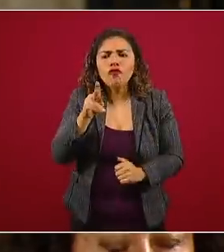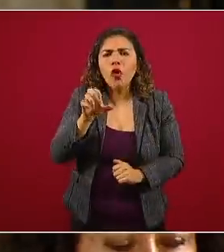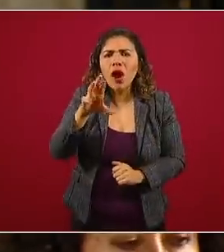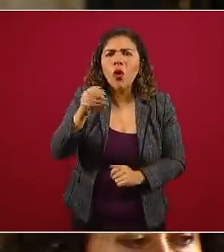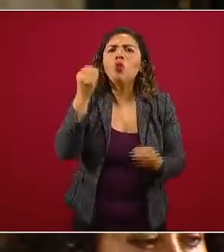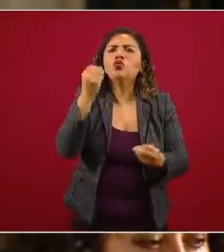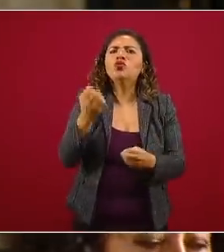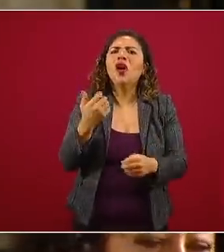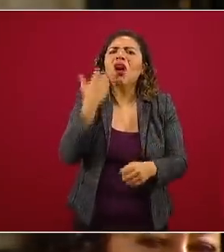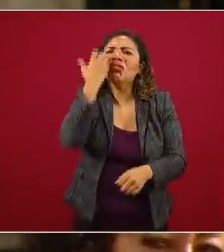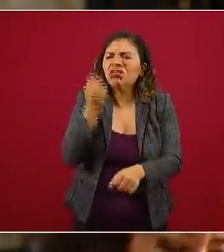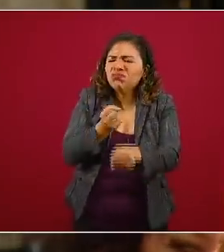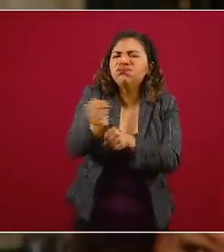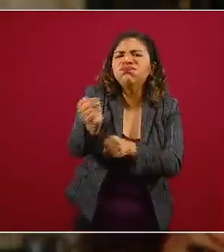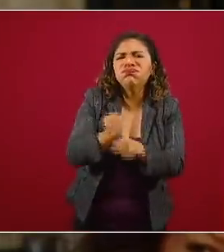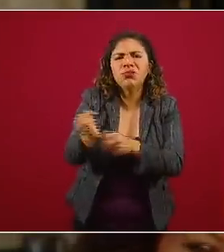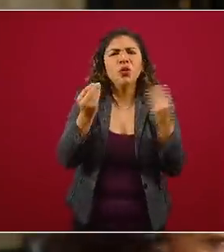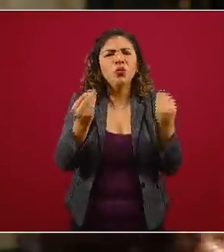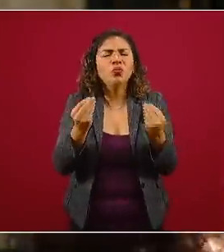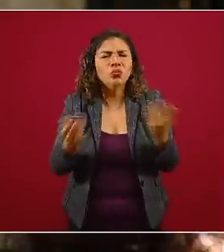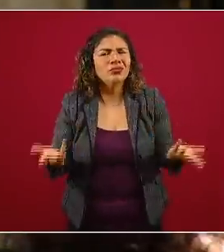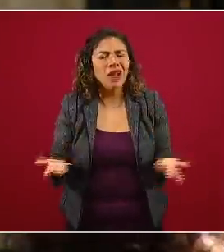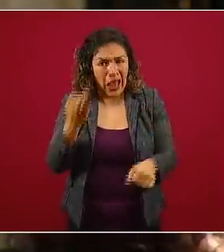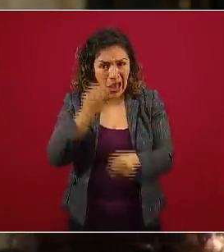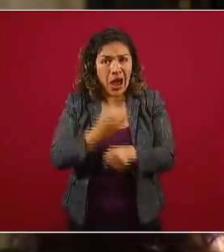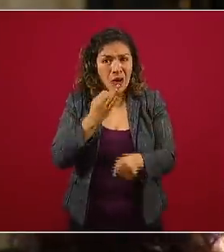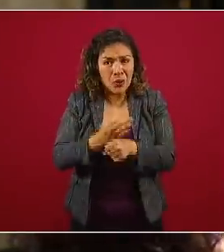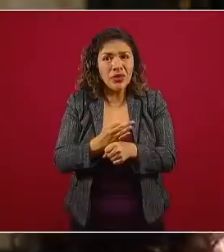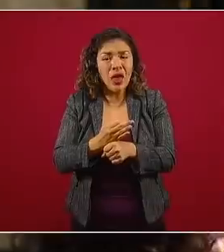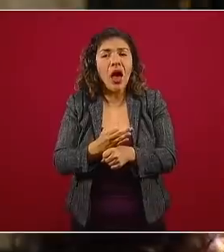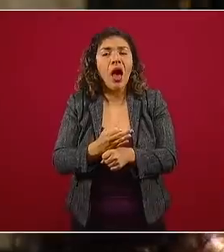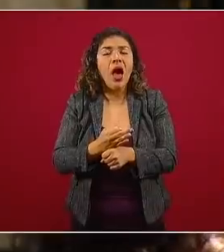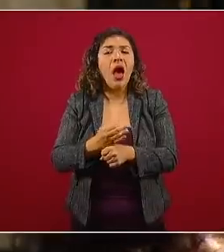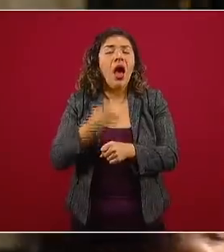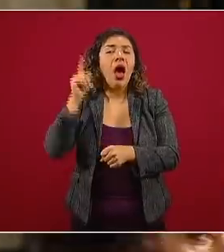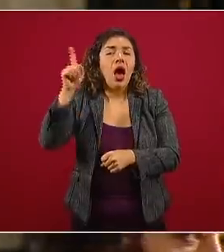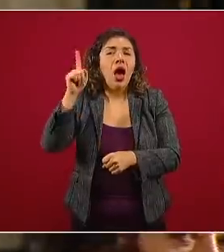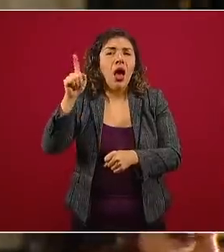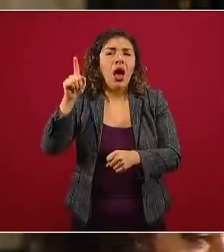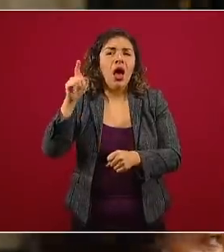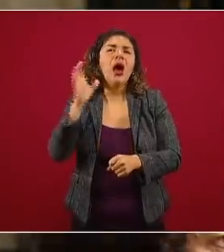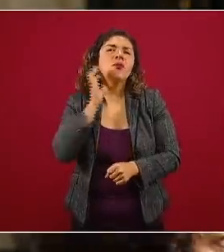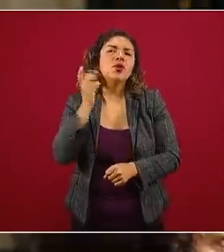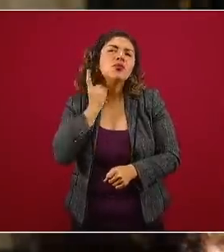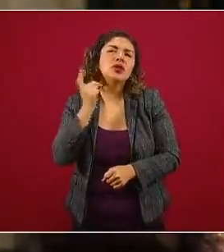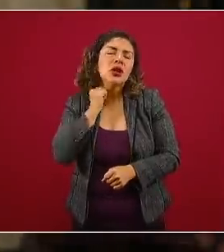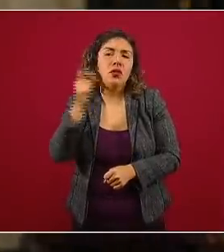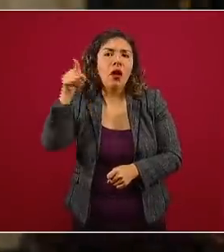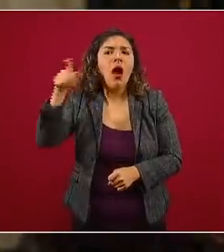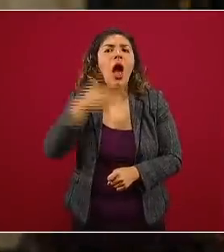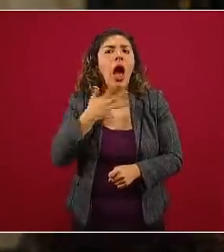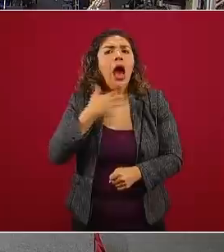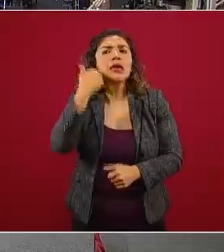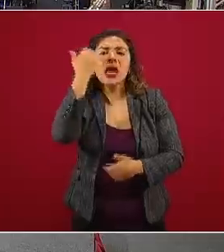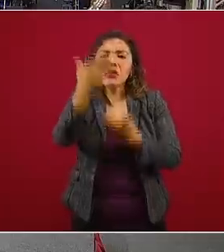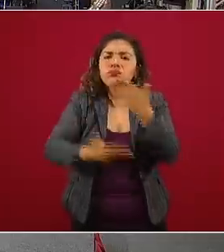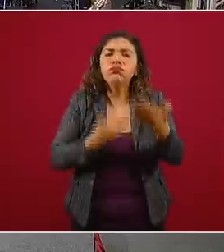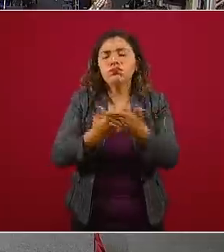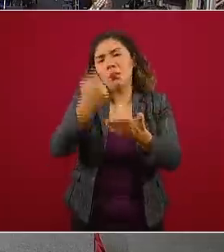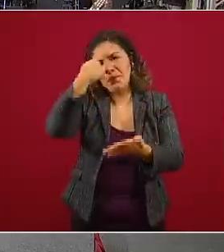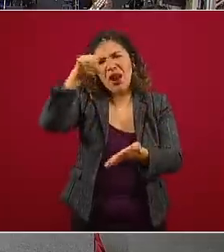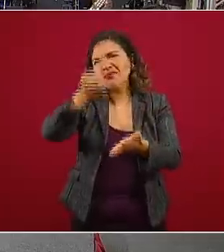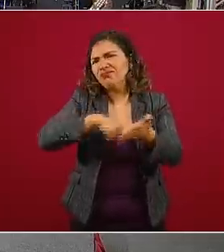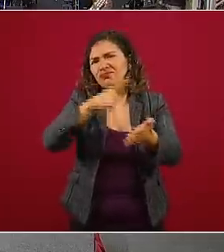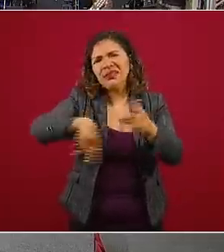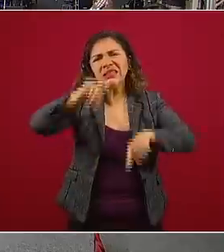estiramiento y actualmente en en el congreso federal está la iniciativa para que se les quite el fuero el